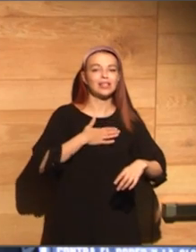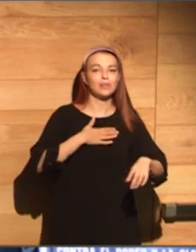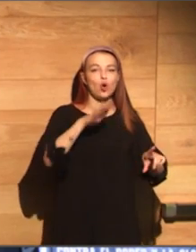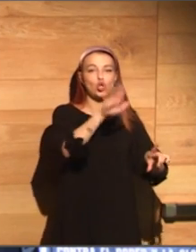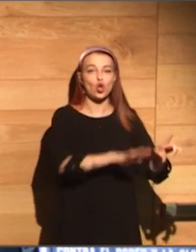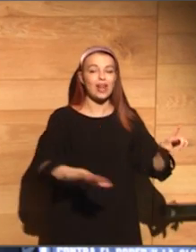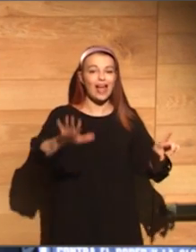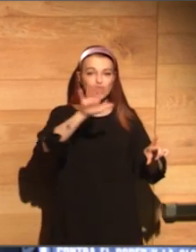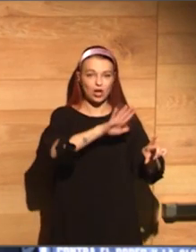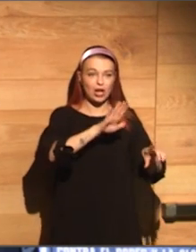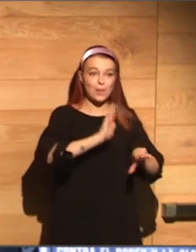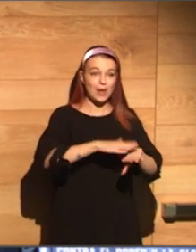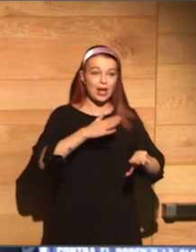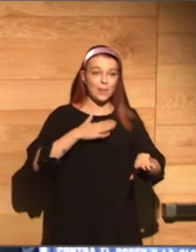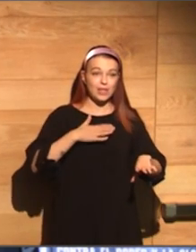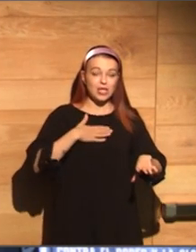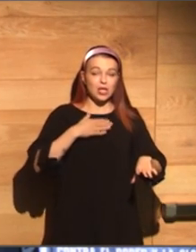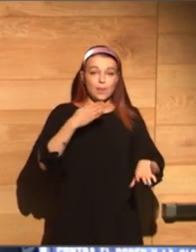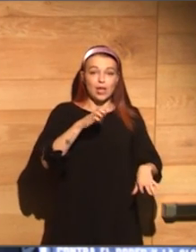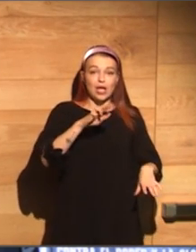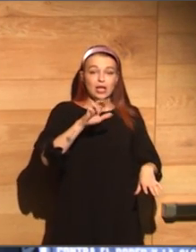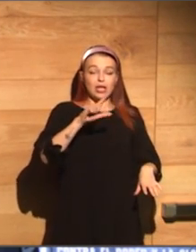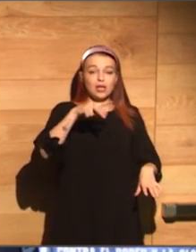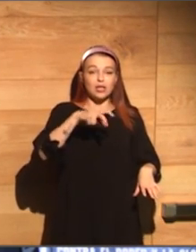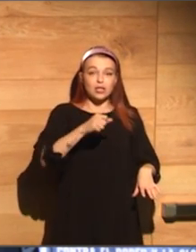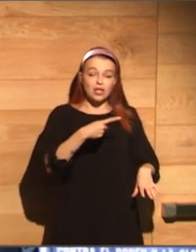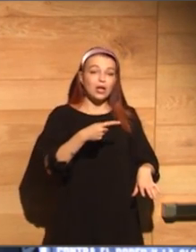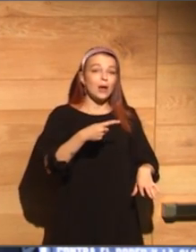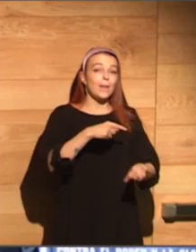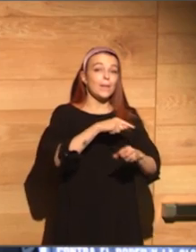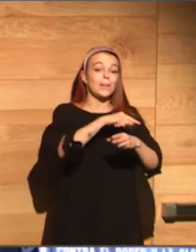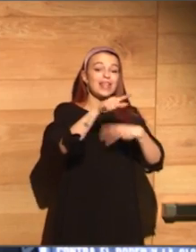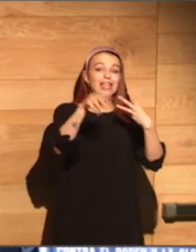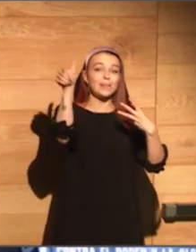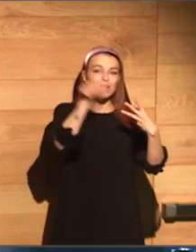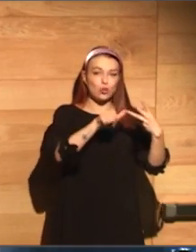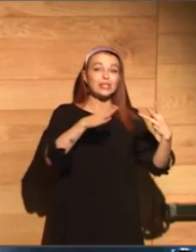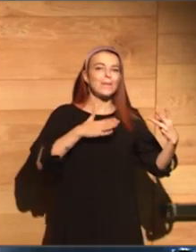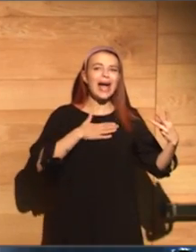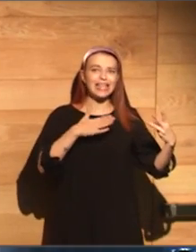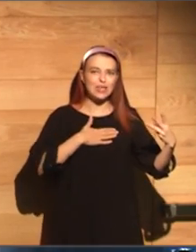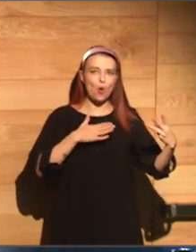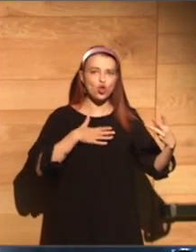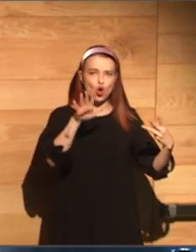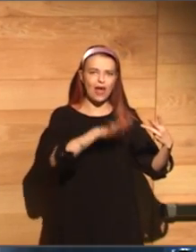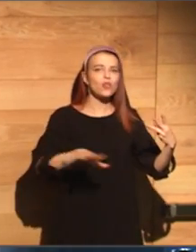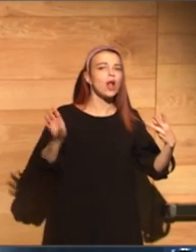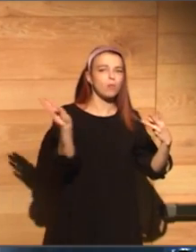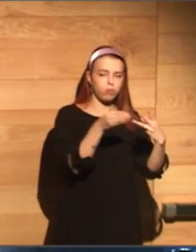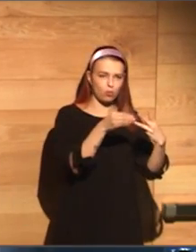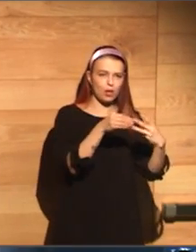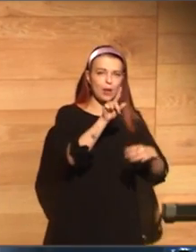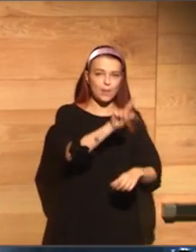sino una de las tres grandes películas de Berlanga en su carrera. Patrimonio es una locura. Es 1981,